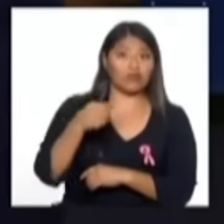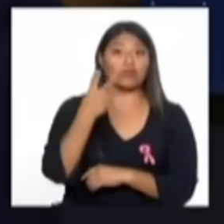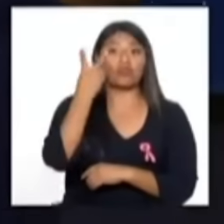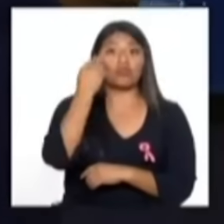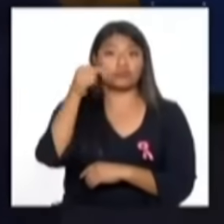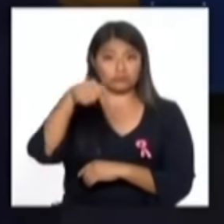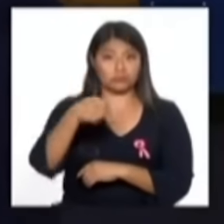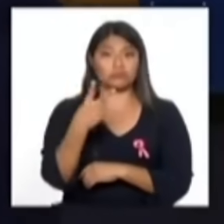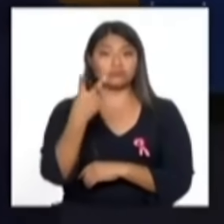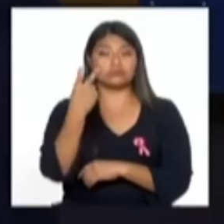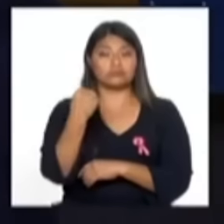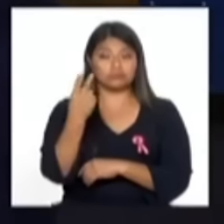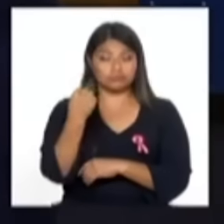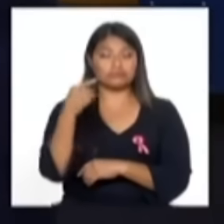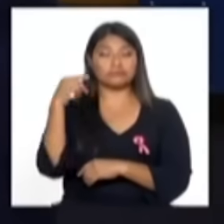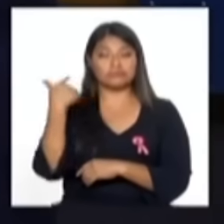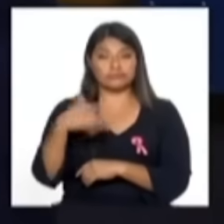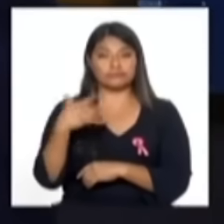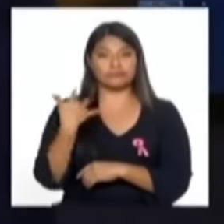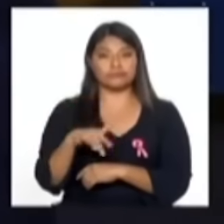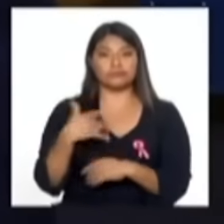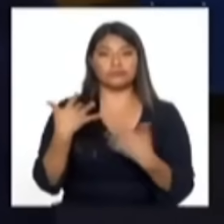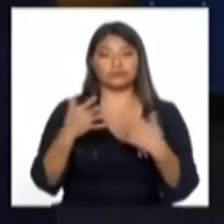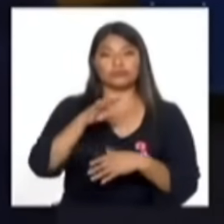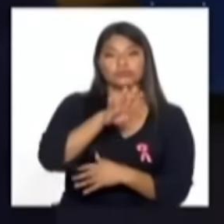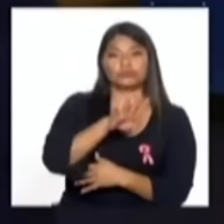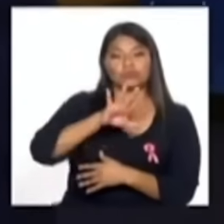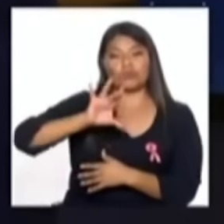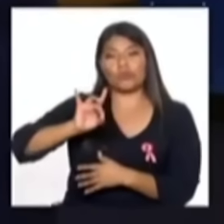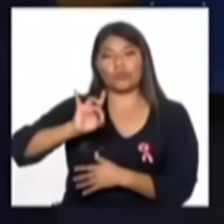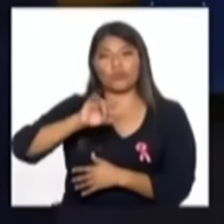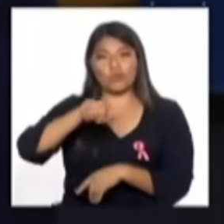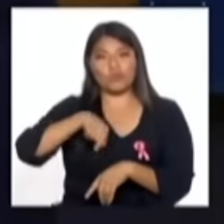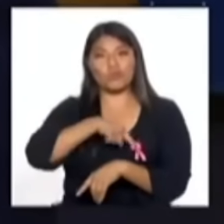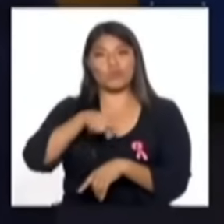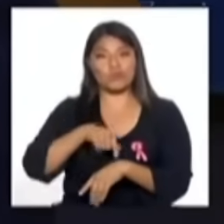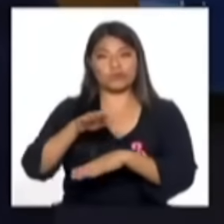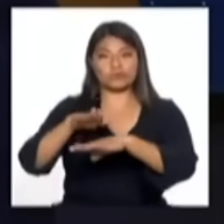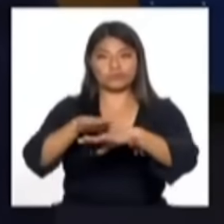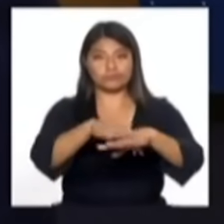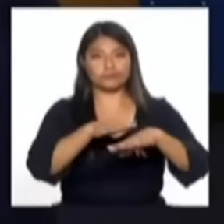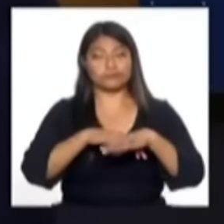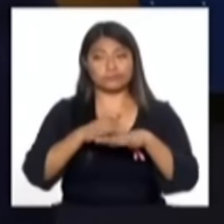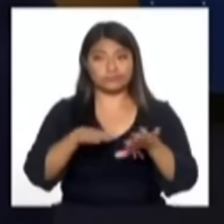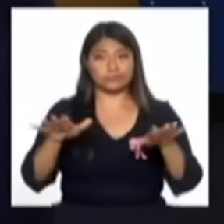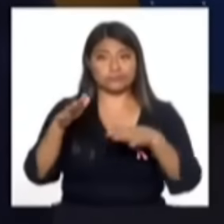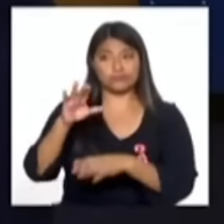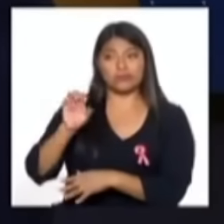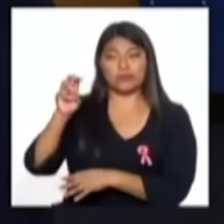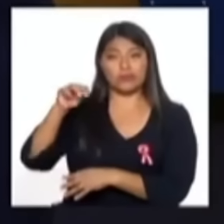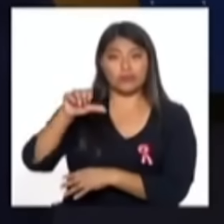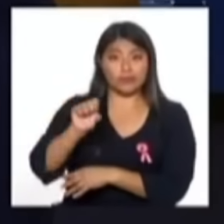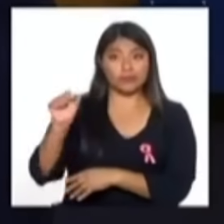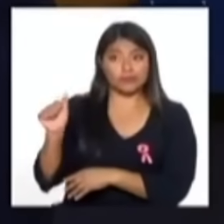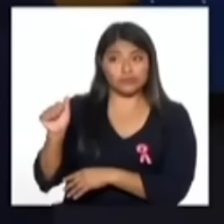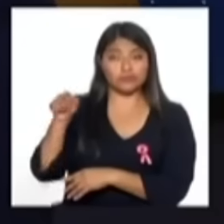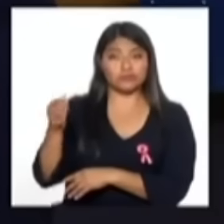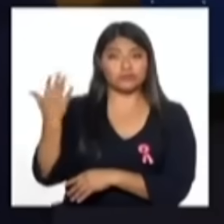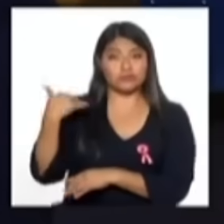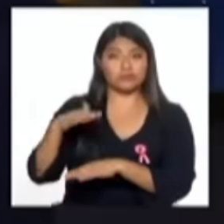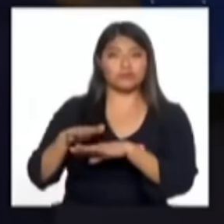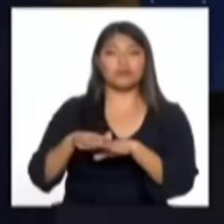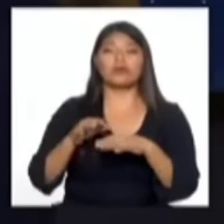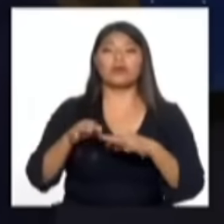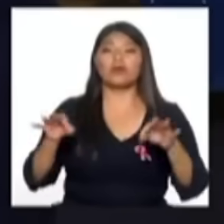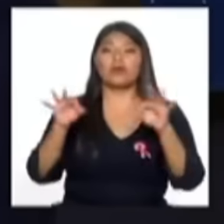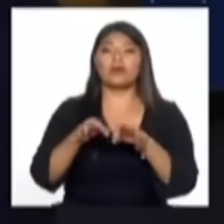Ya rige entonces esta paralización de 48 horas, nuestro llamado a las autoridades que correspondan de EMSA, porque estamos hablando del mercado más